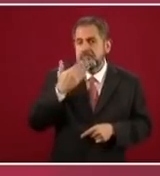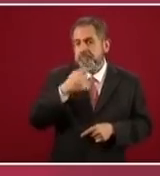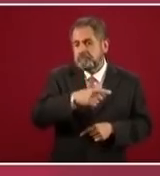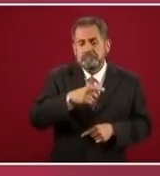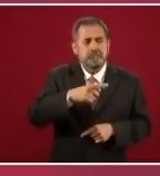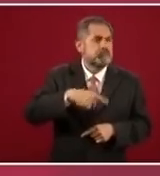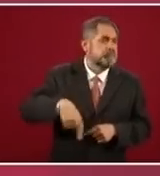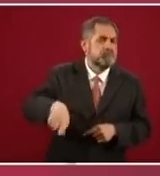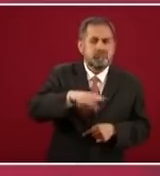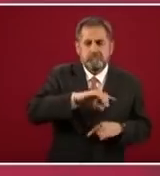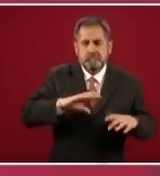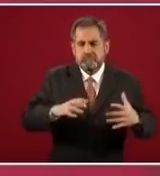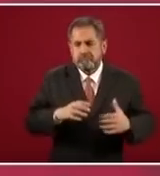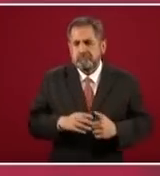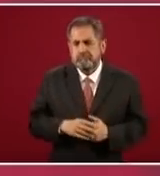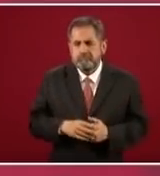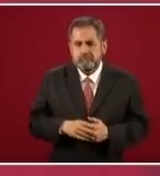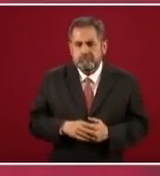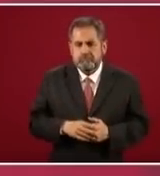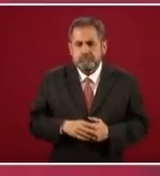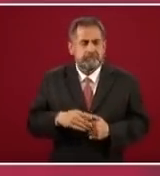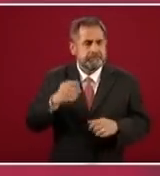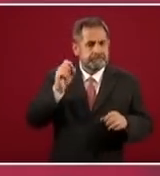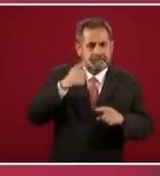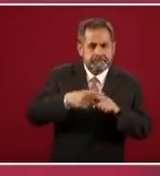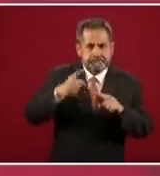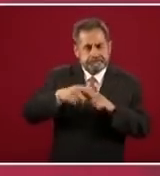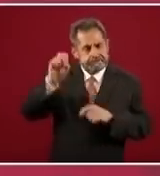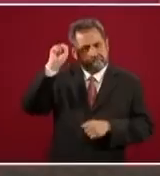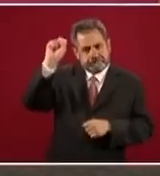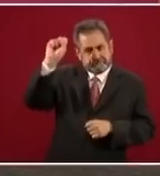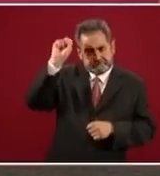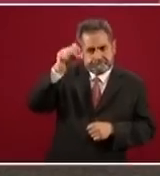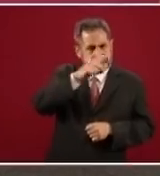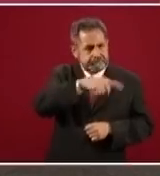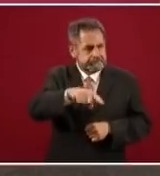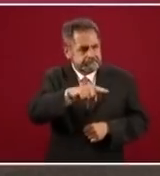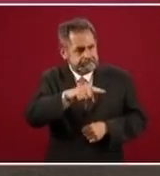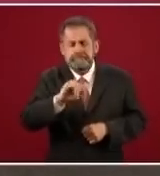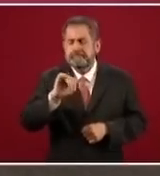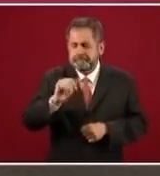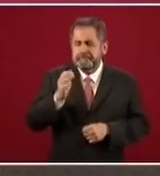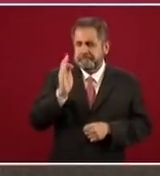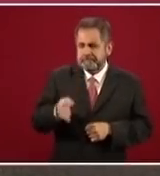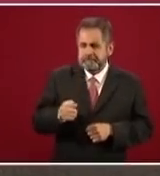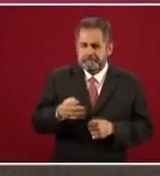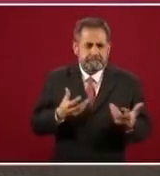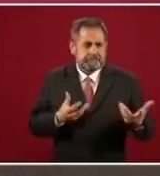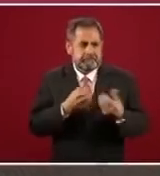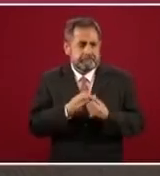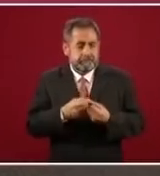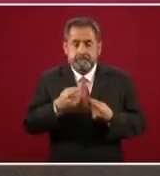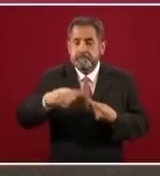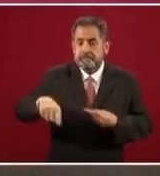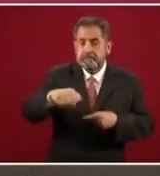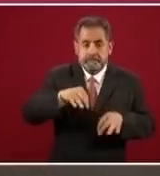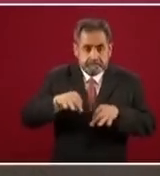por los sindicatos y no va a afectar a los